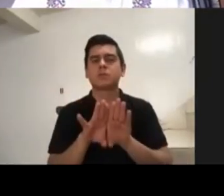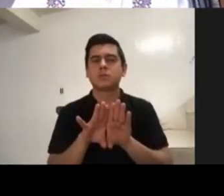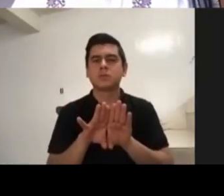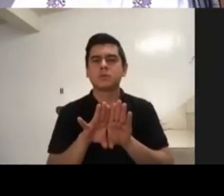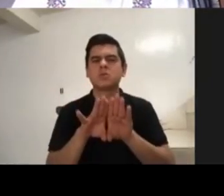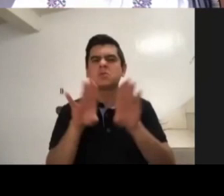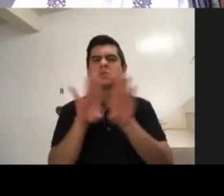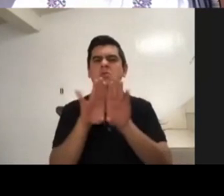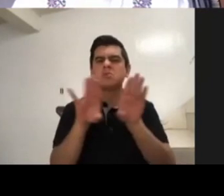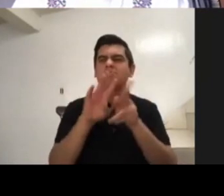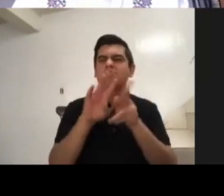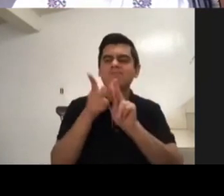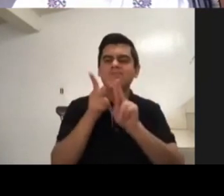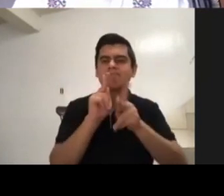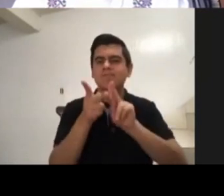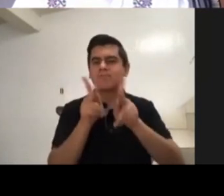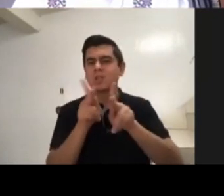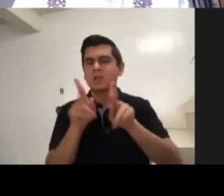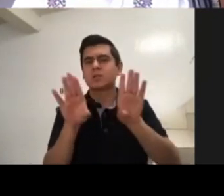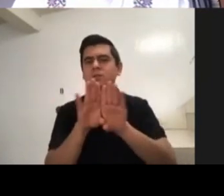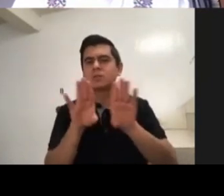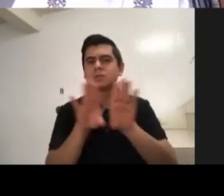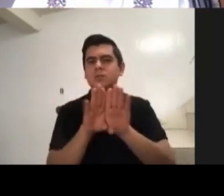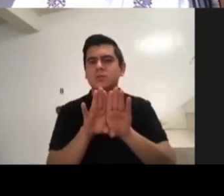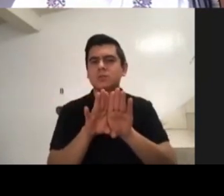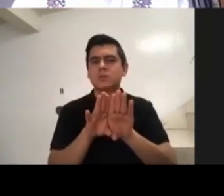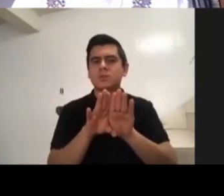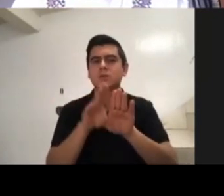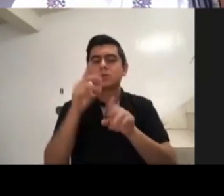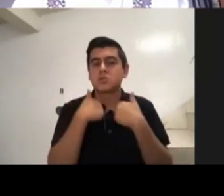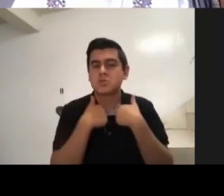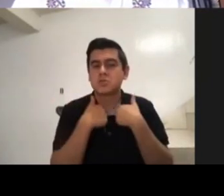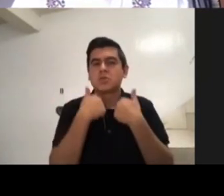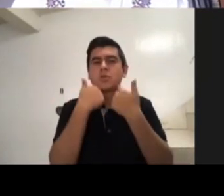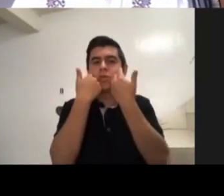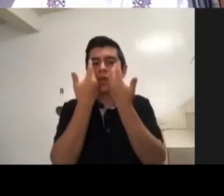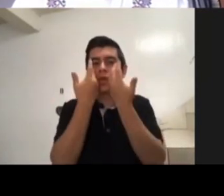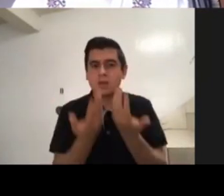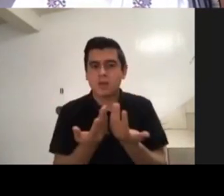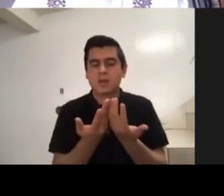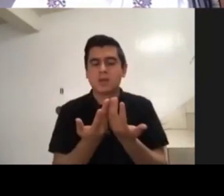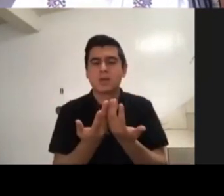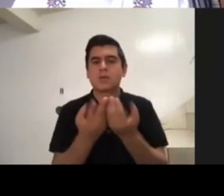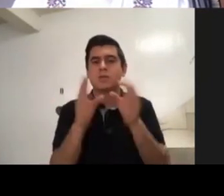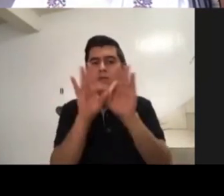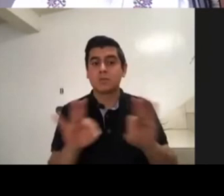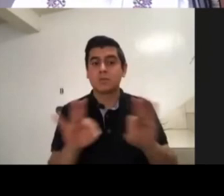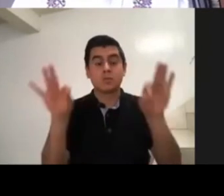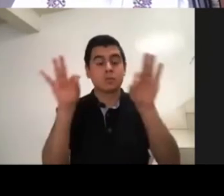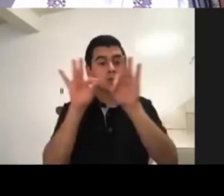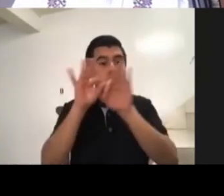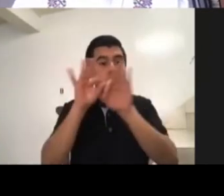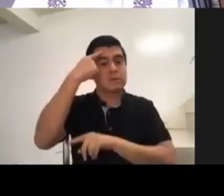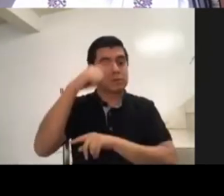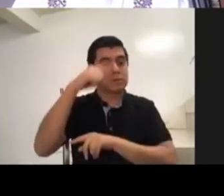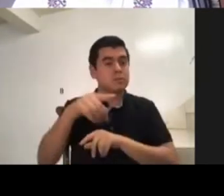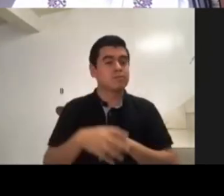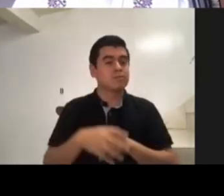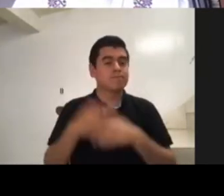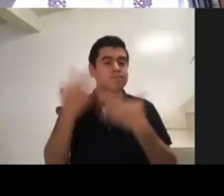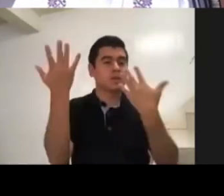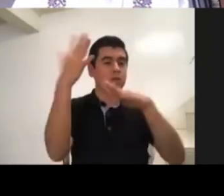discusión. Es decir, yo quisiera sobre todo poner el énfasis en lo que,